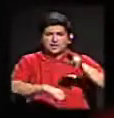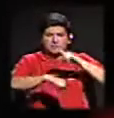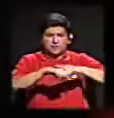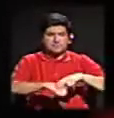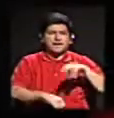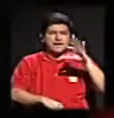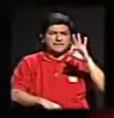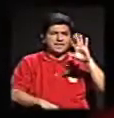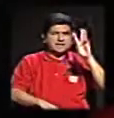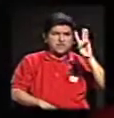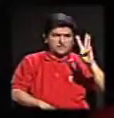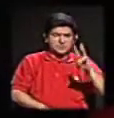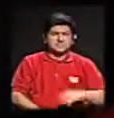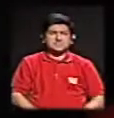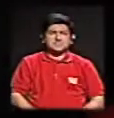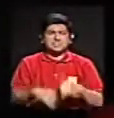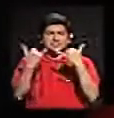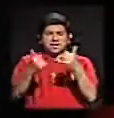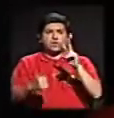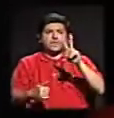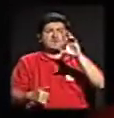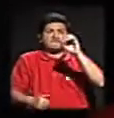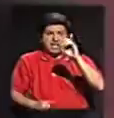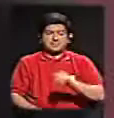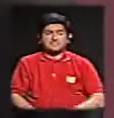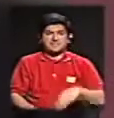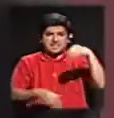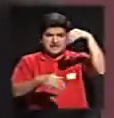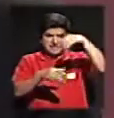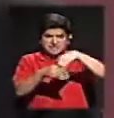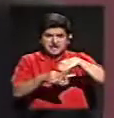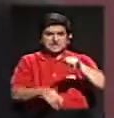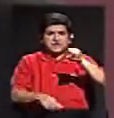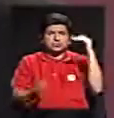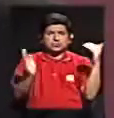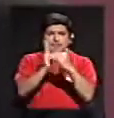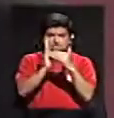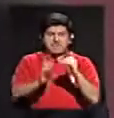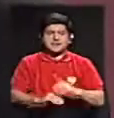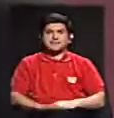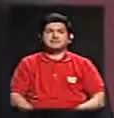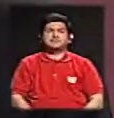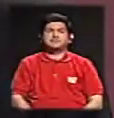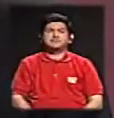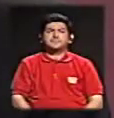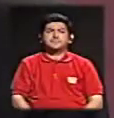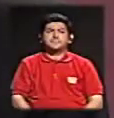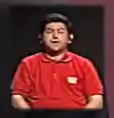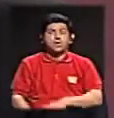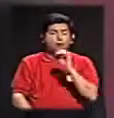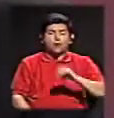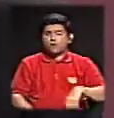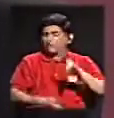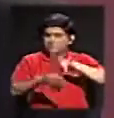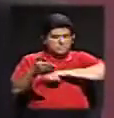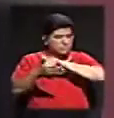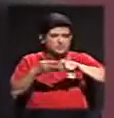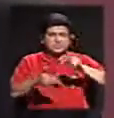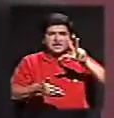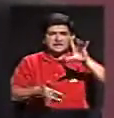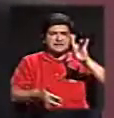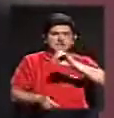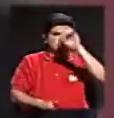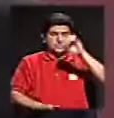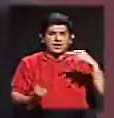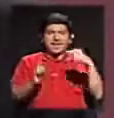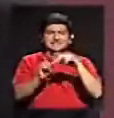de 96 a 20 por 100.000, me parece, o el analfabetismo que pasó de 38%